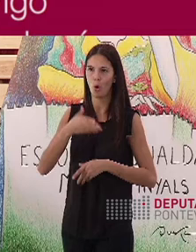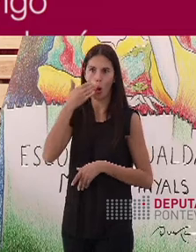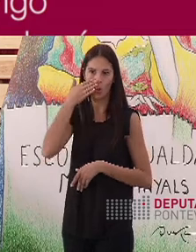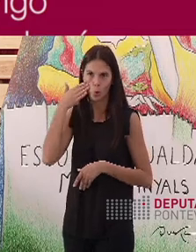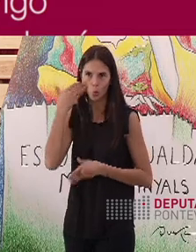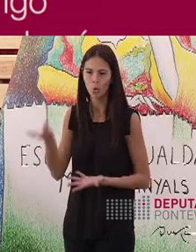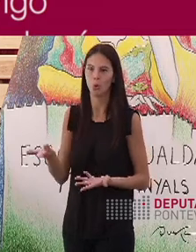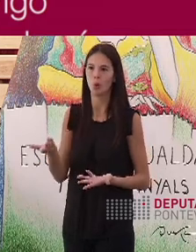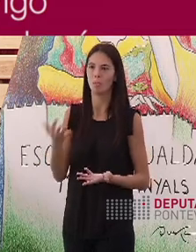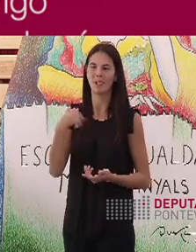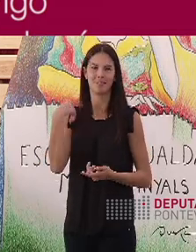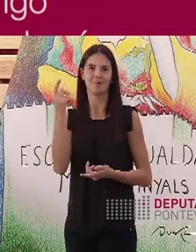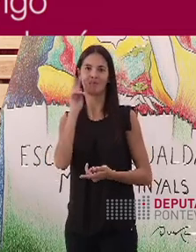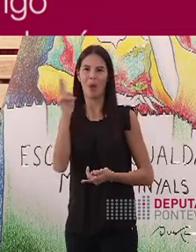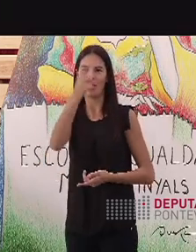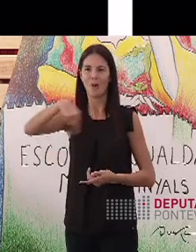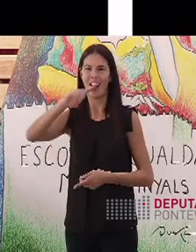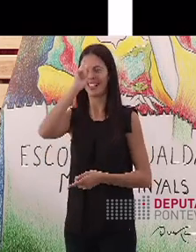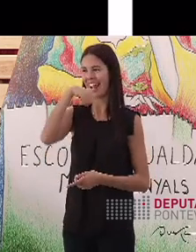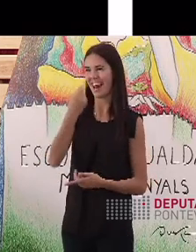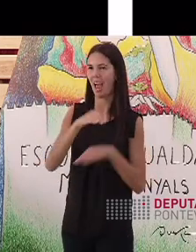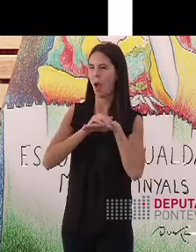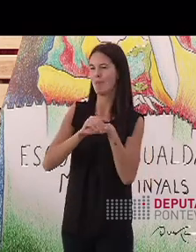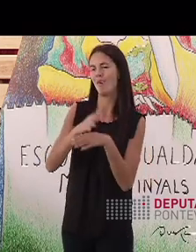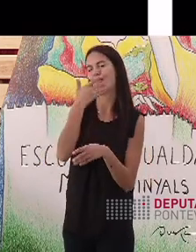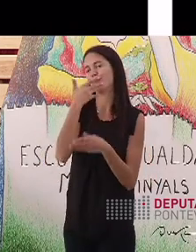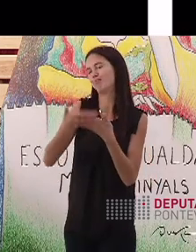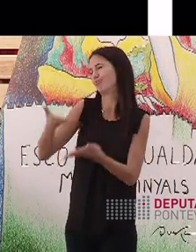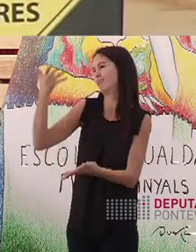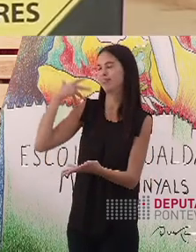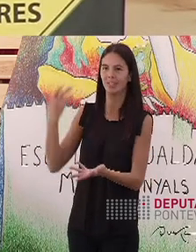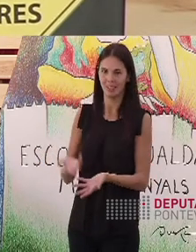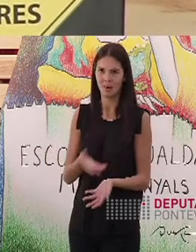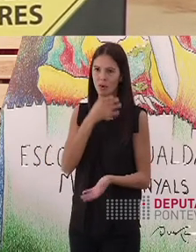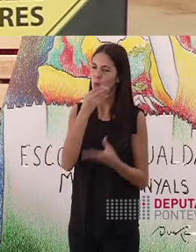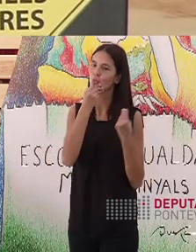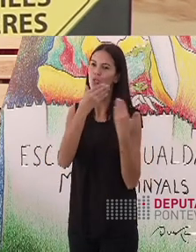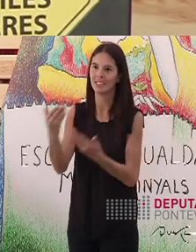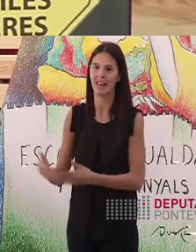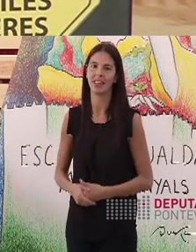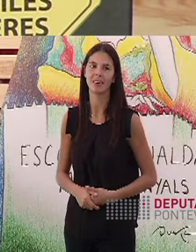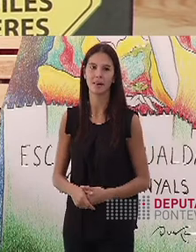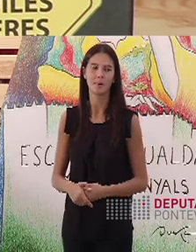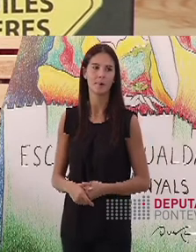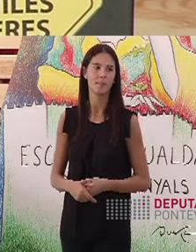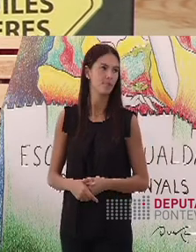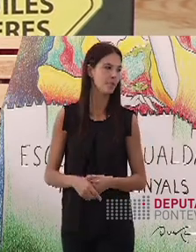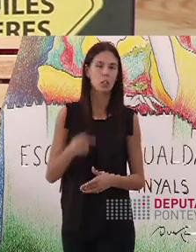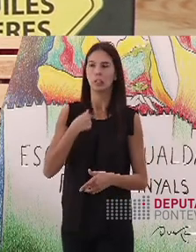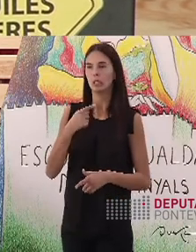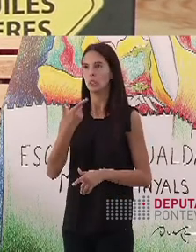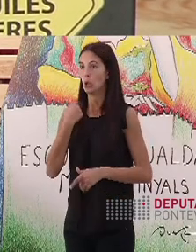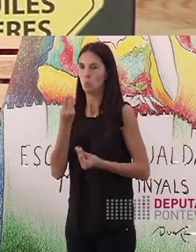entre caras tan amigas e coñecidas de fai moitos anos, co cal, bueno, moitas gracias. Eu como son de cu